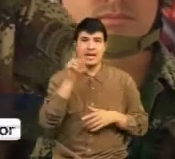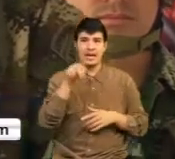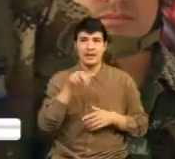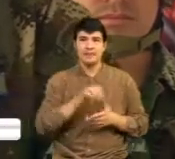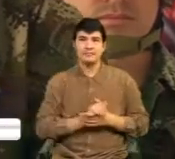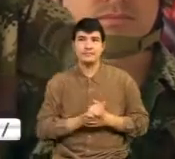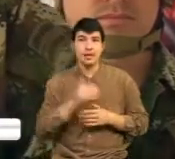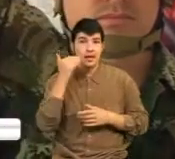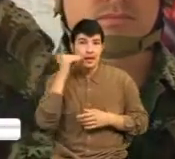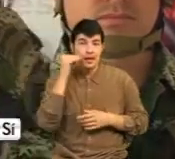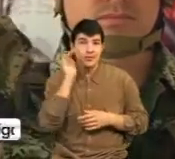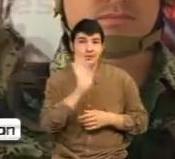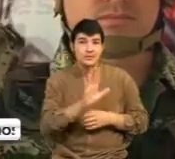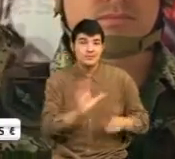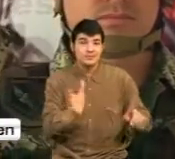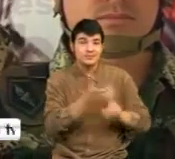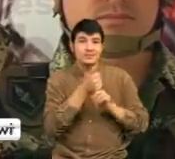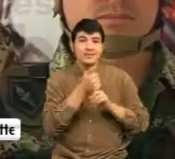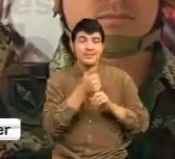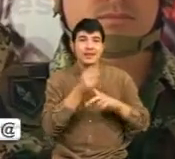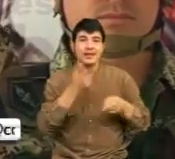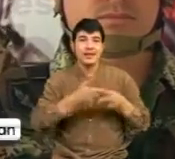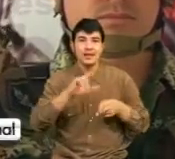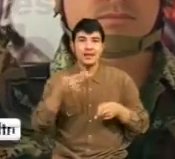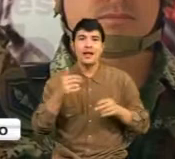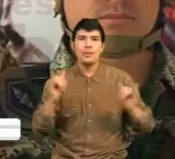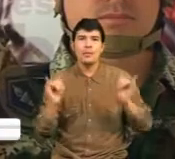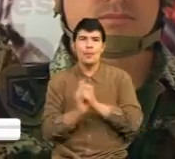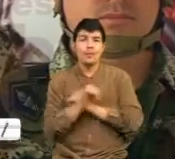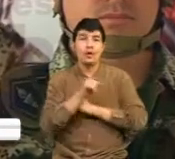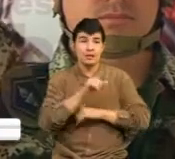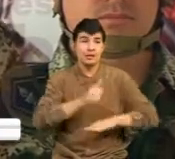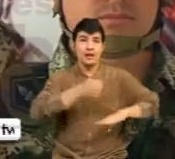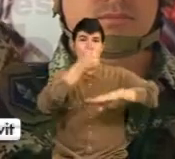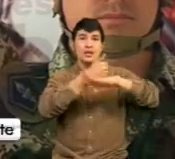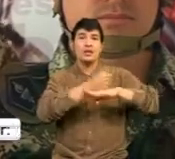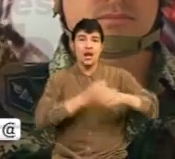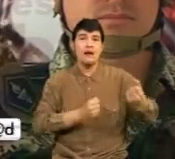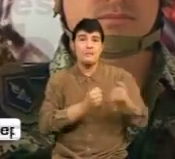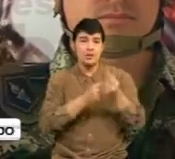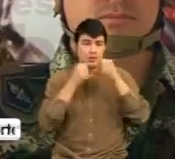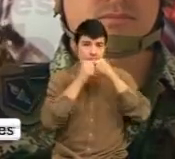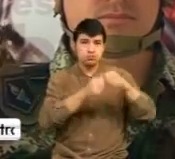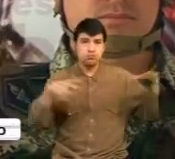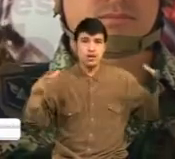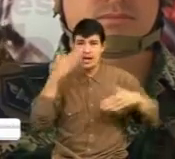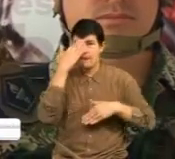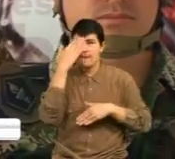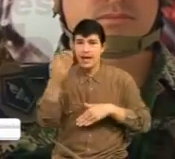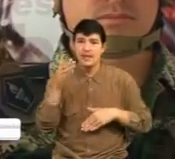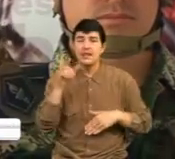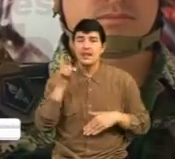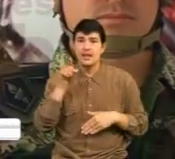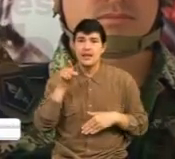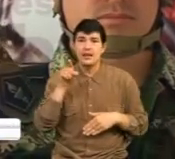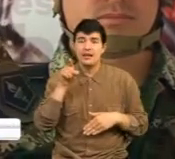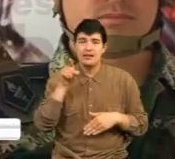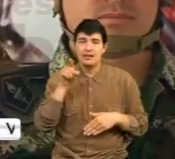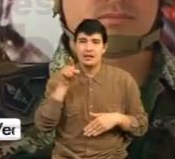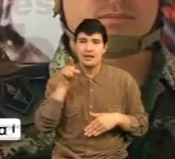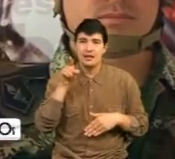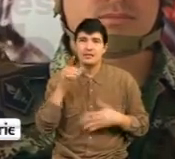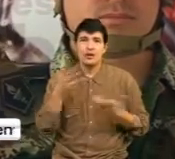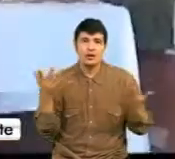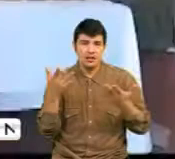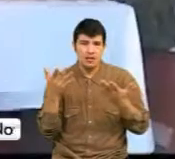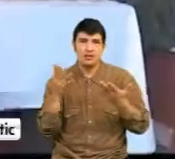ser capturada alias La Flaca, cabecilla de las redes de apoyo al terrorismo del Frente Héroes y Mártires de Santa Rosa del